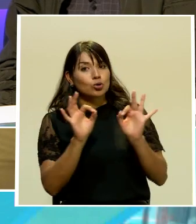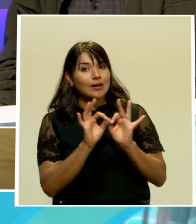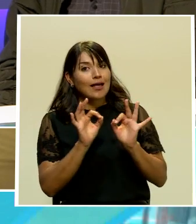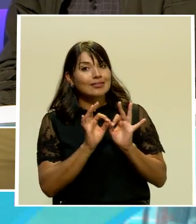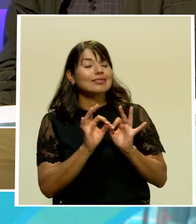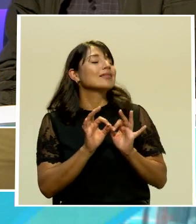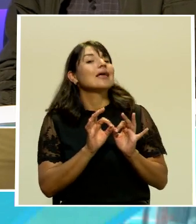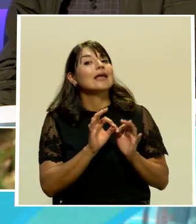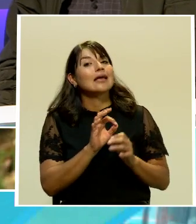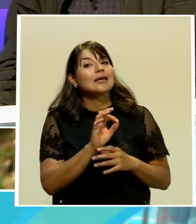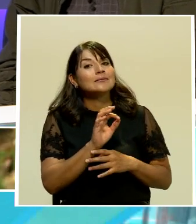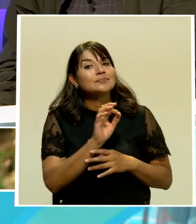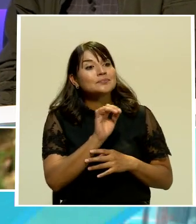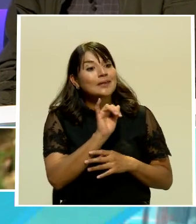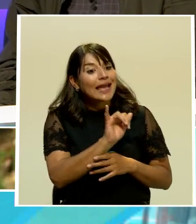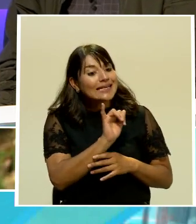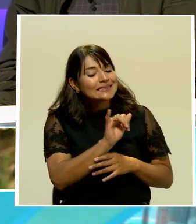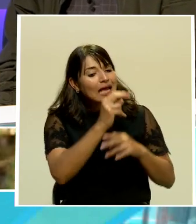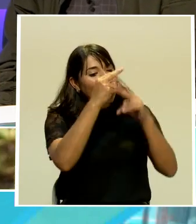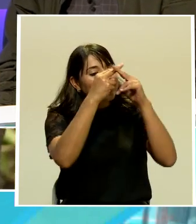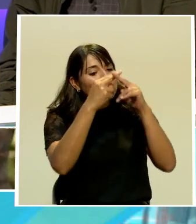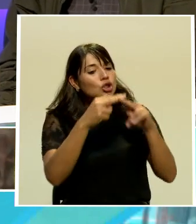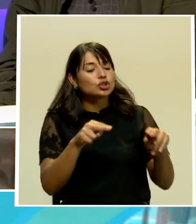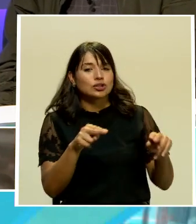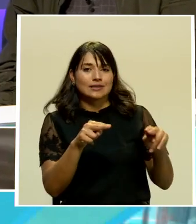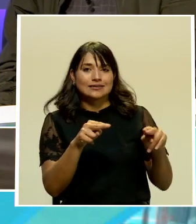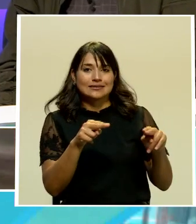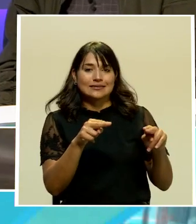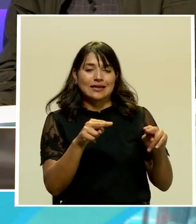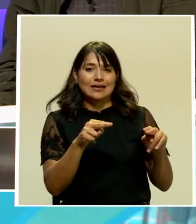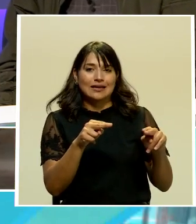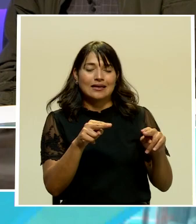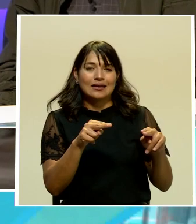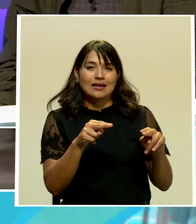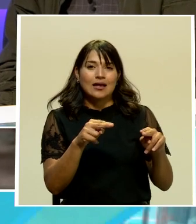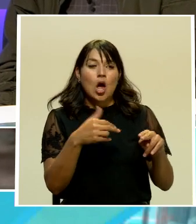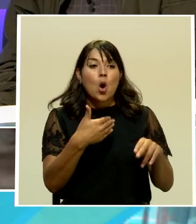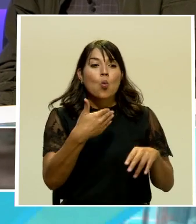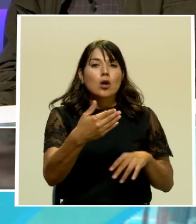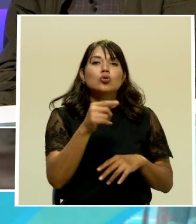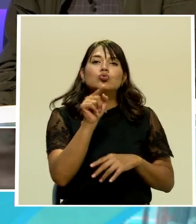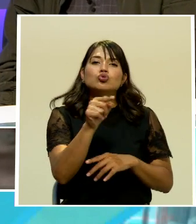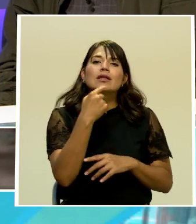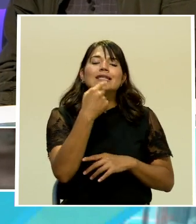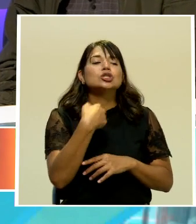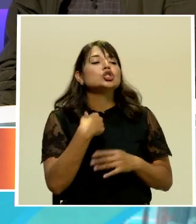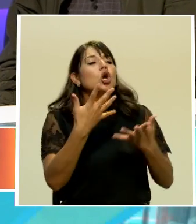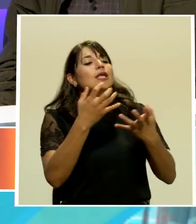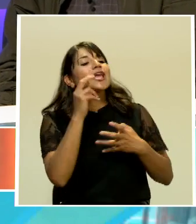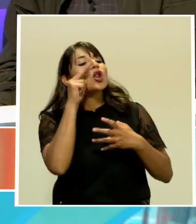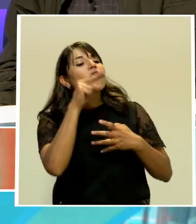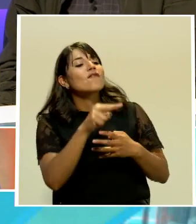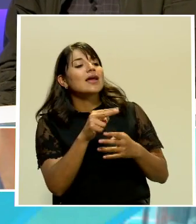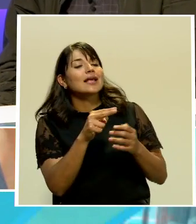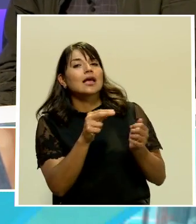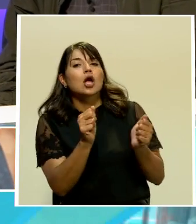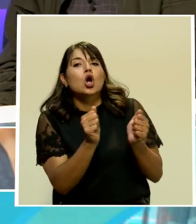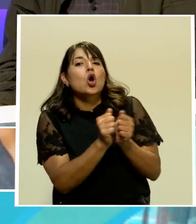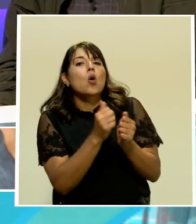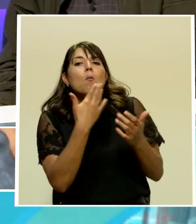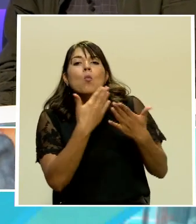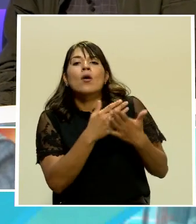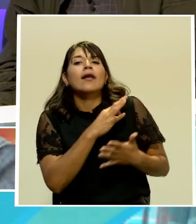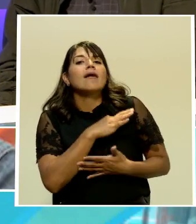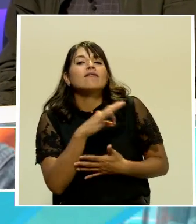cierta carga de inocencia que planteas en decir, voy a mirar de buena fe, sin juzgar, voy a mirar